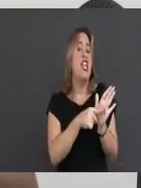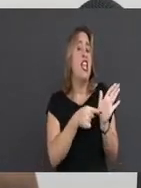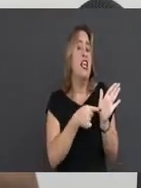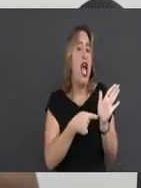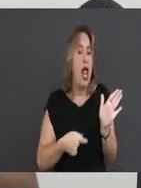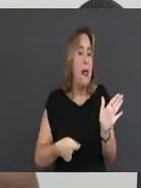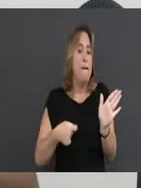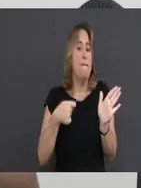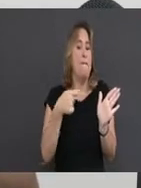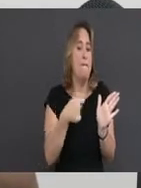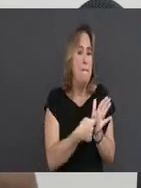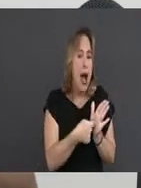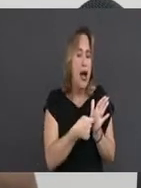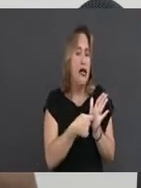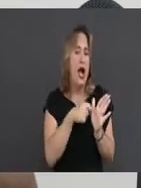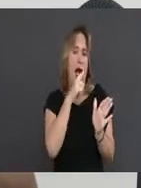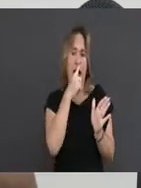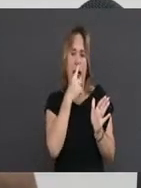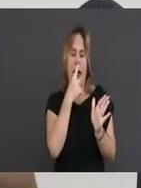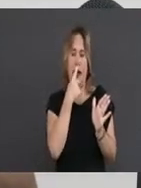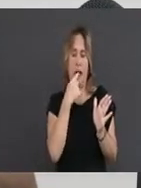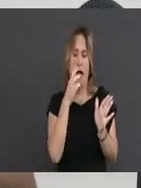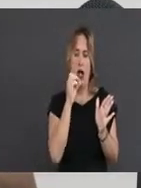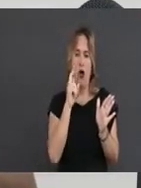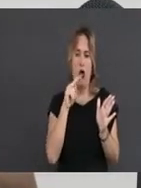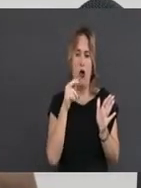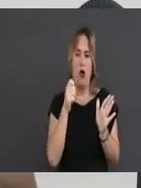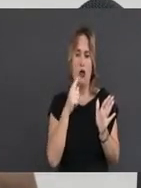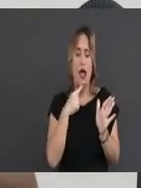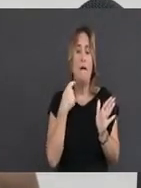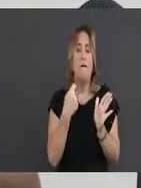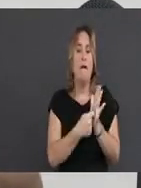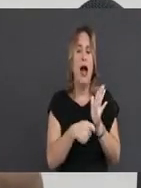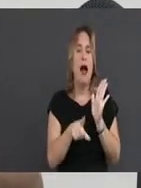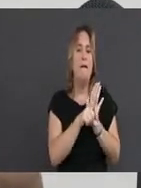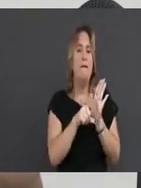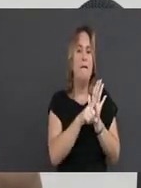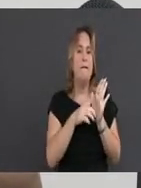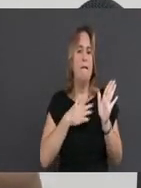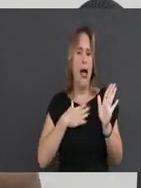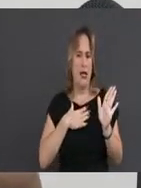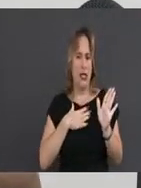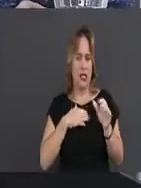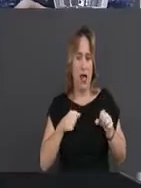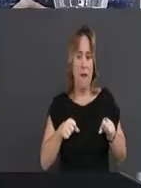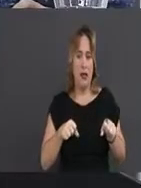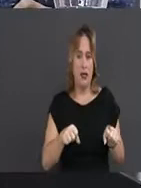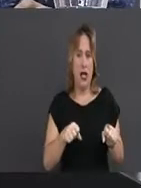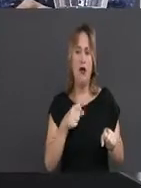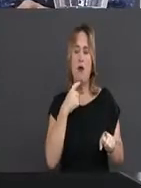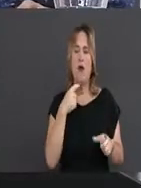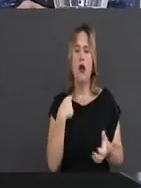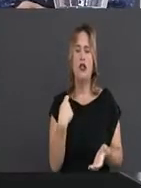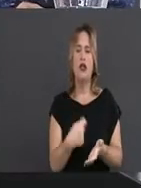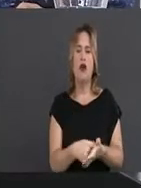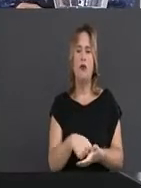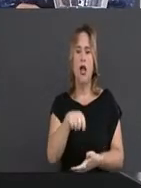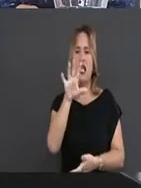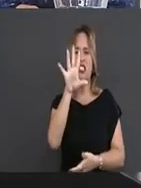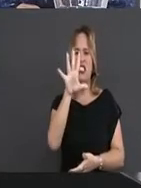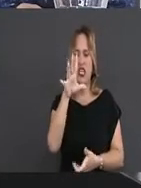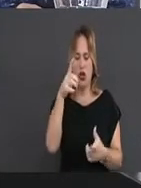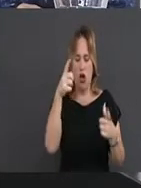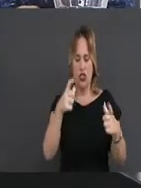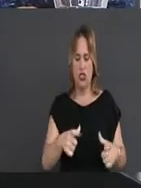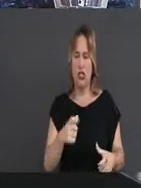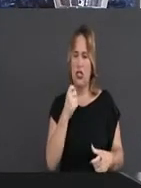están asociados con LONAT y pagan su patente, pueden comprar hasta